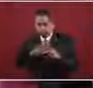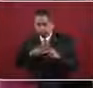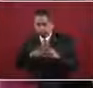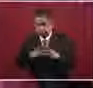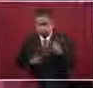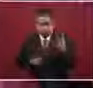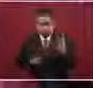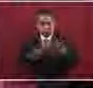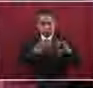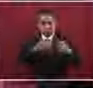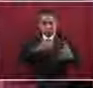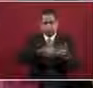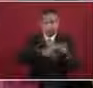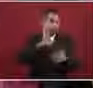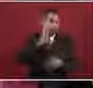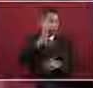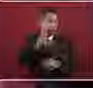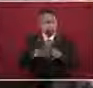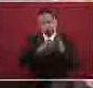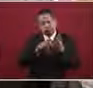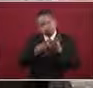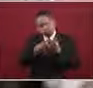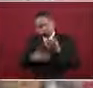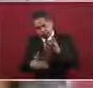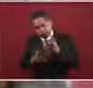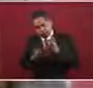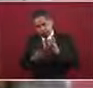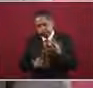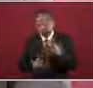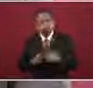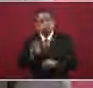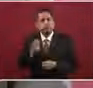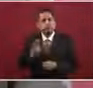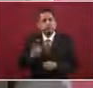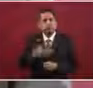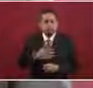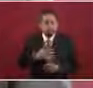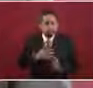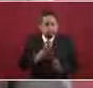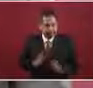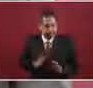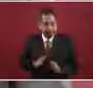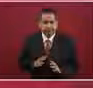en el Congreso y otras. Entonces, por eso no hemos